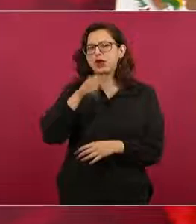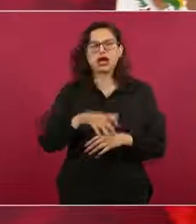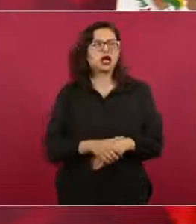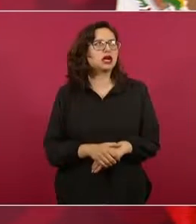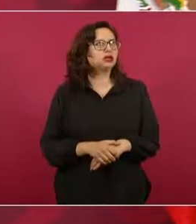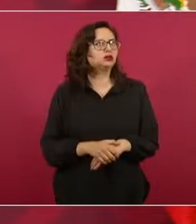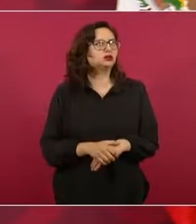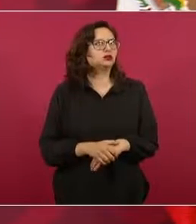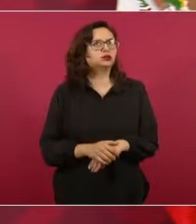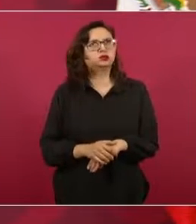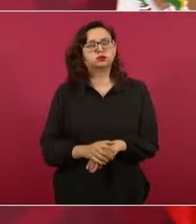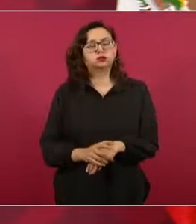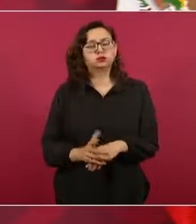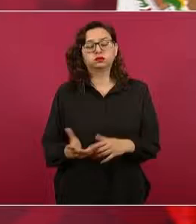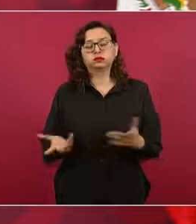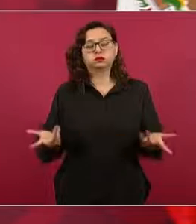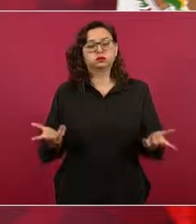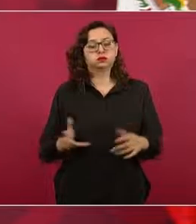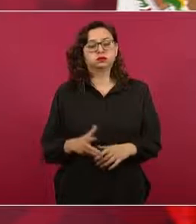que